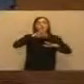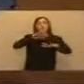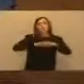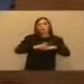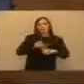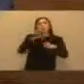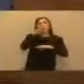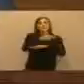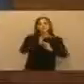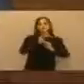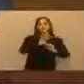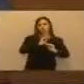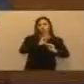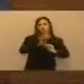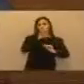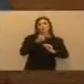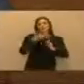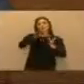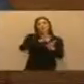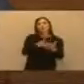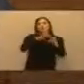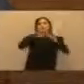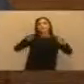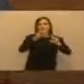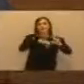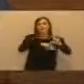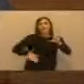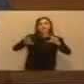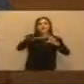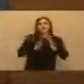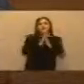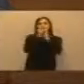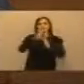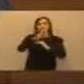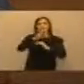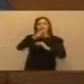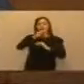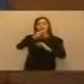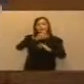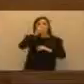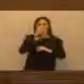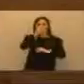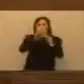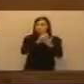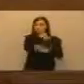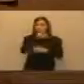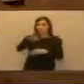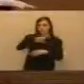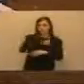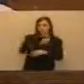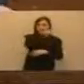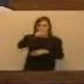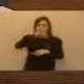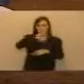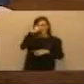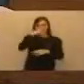cuando adquirió la empresa nacional Santa Bárbara en el año 2001. Y aquí hay personas que saben cómo fue aquel proceso, no voy